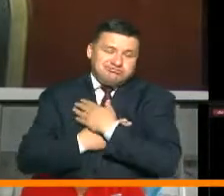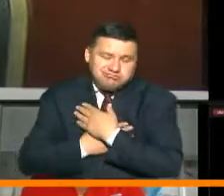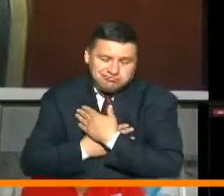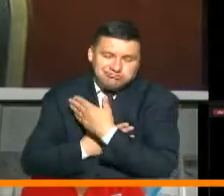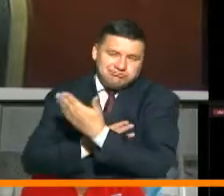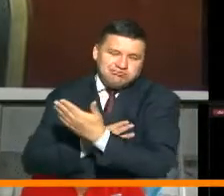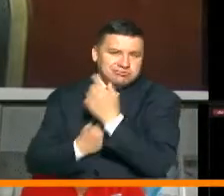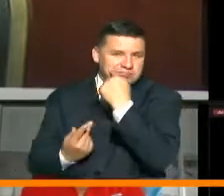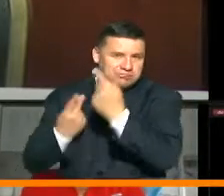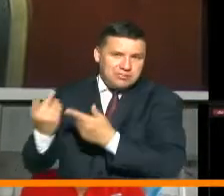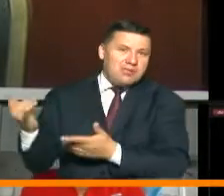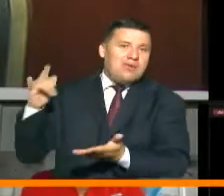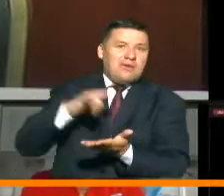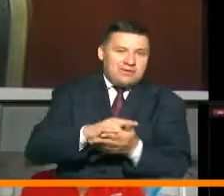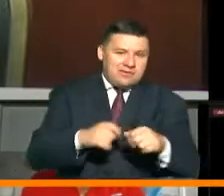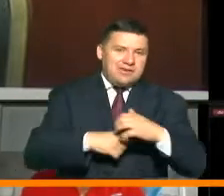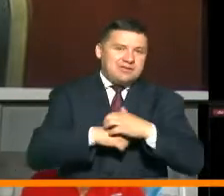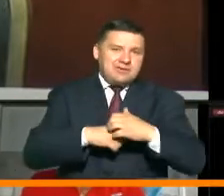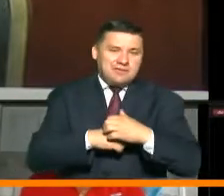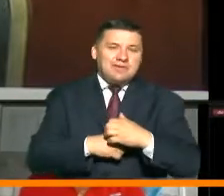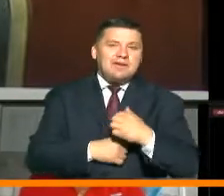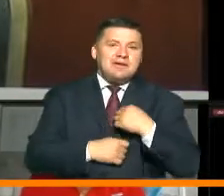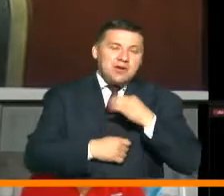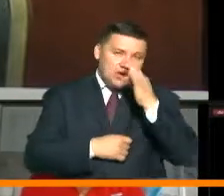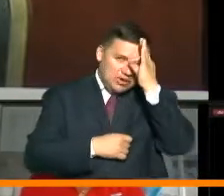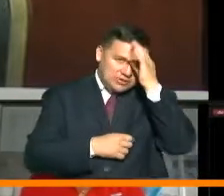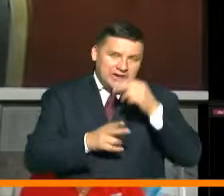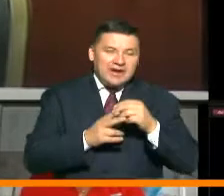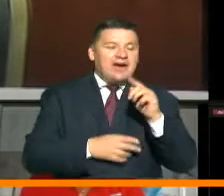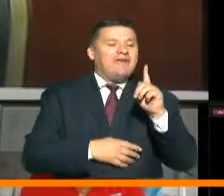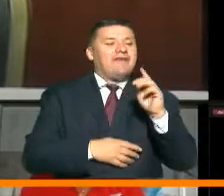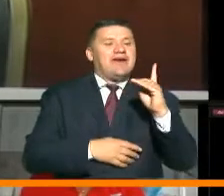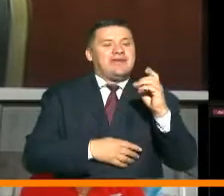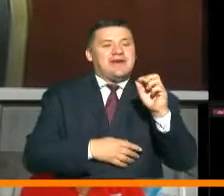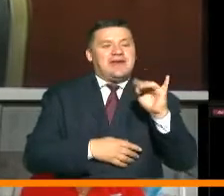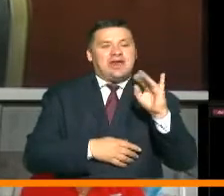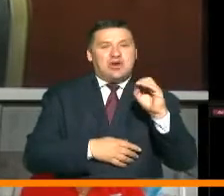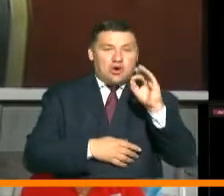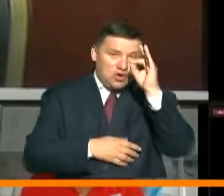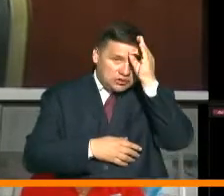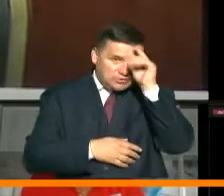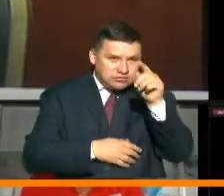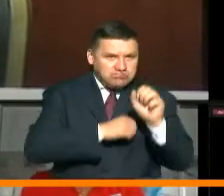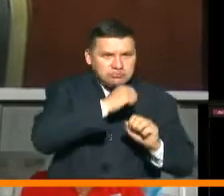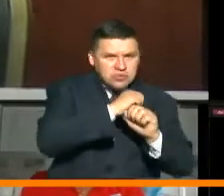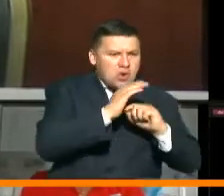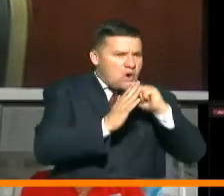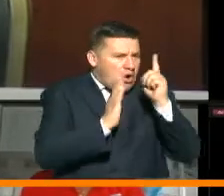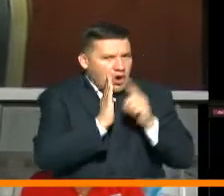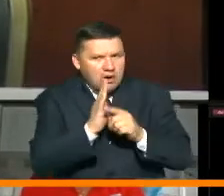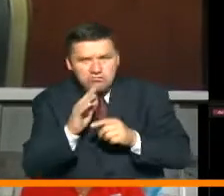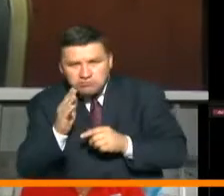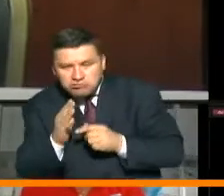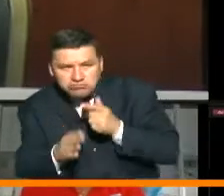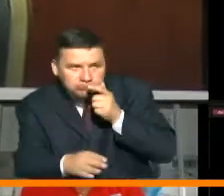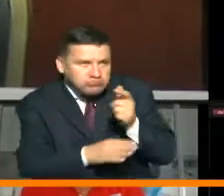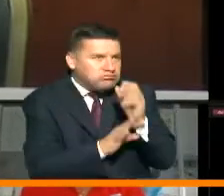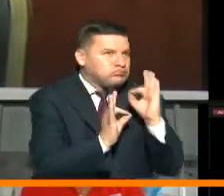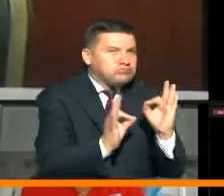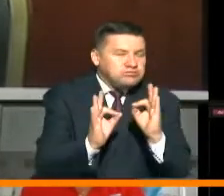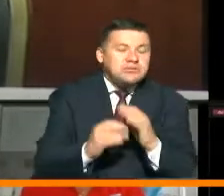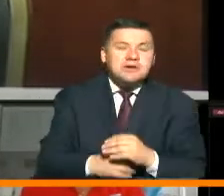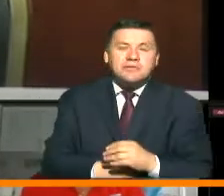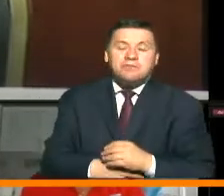visitar tolima con el cual hoy visitamos el hospital federico lleras y todos sus avances en infraestructura y equipamiento decirle al señor presidente